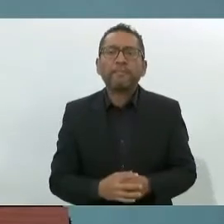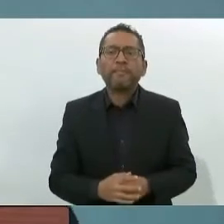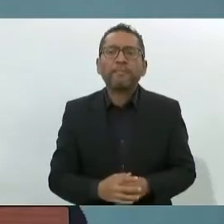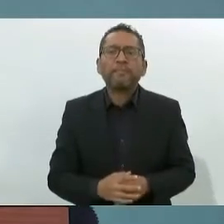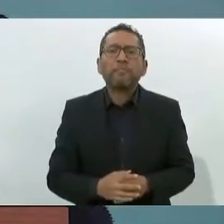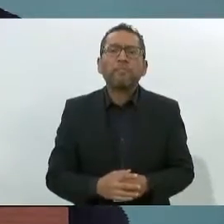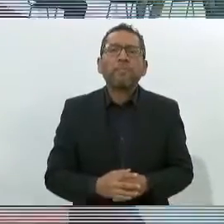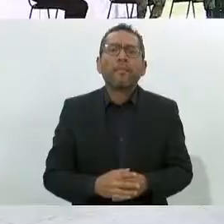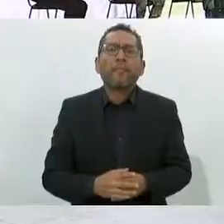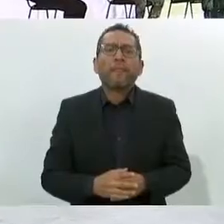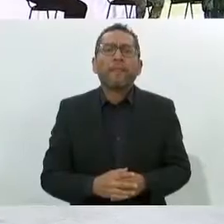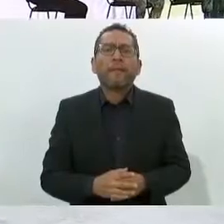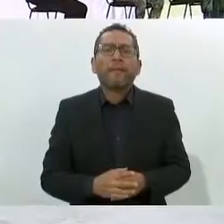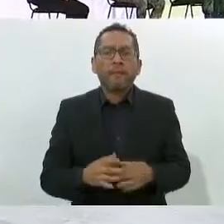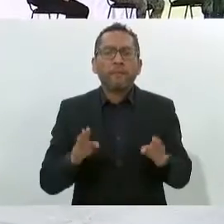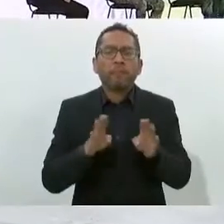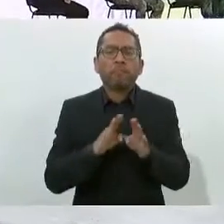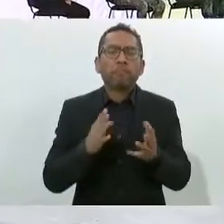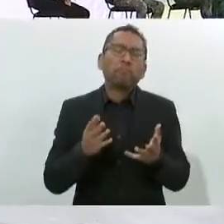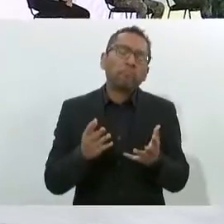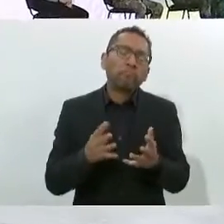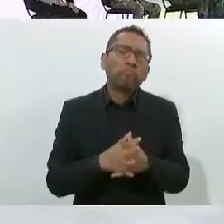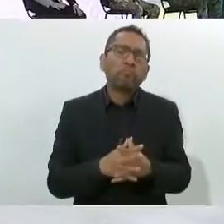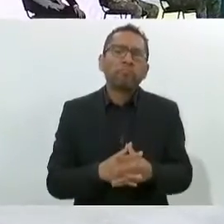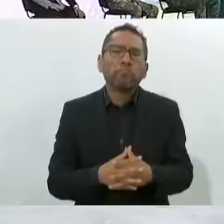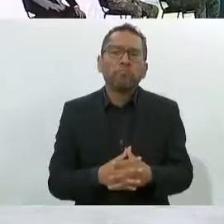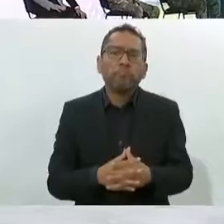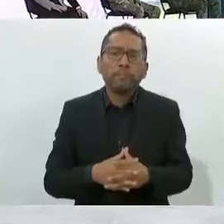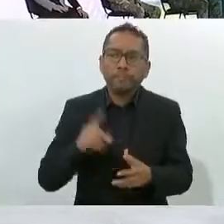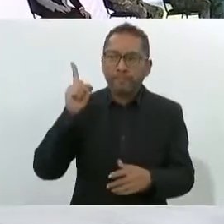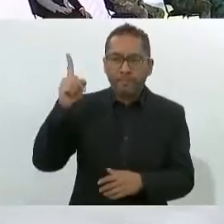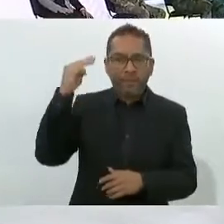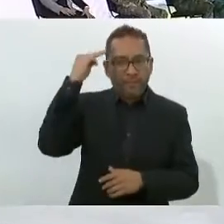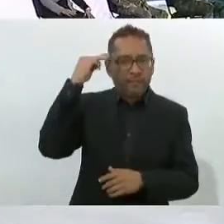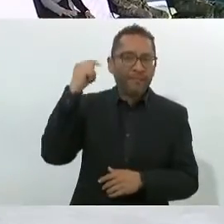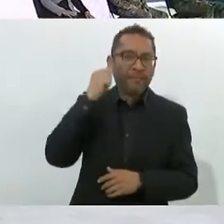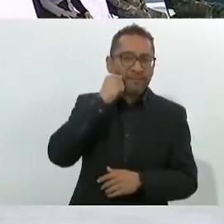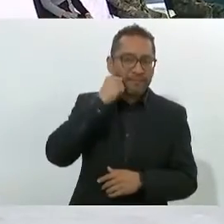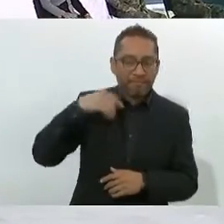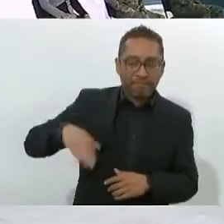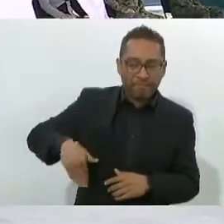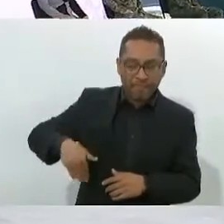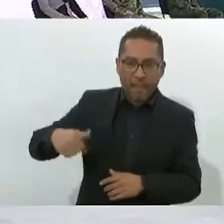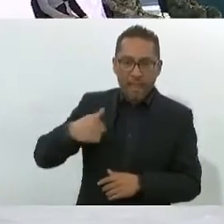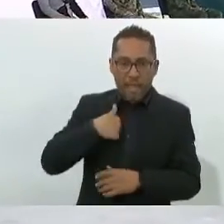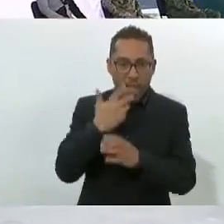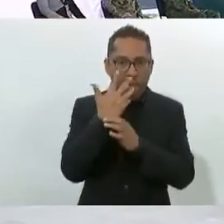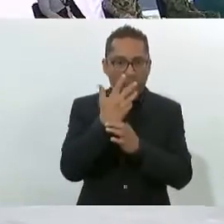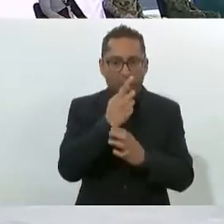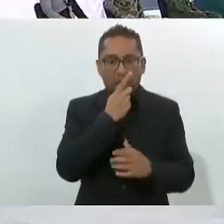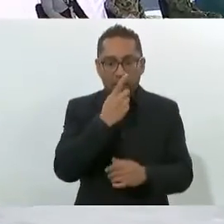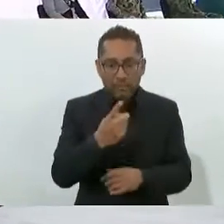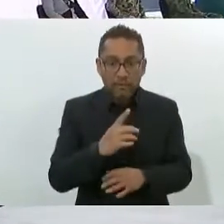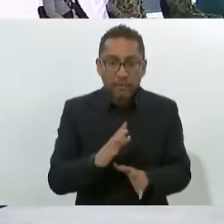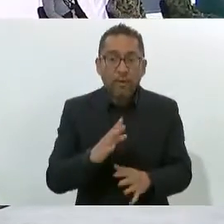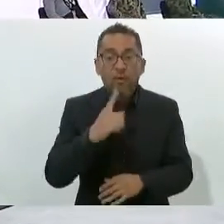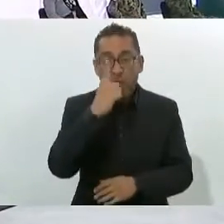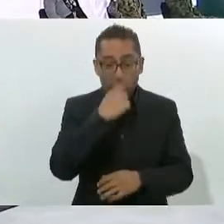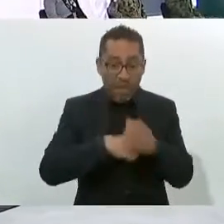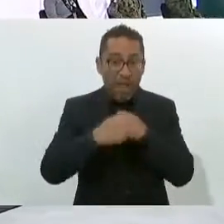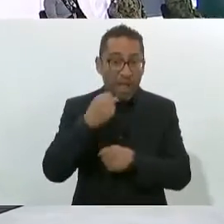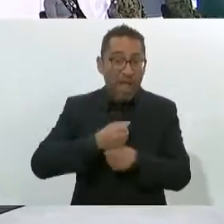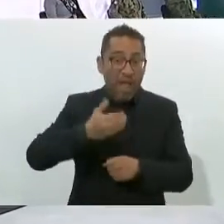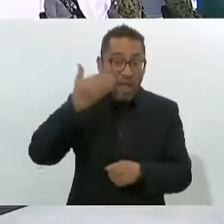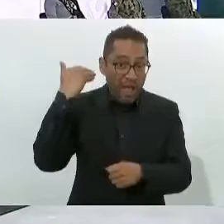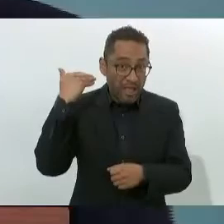Como lo externé en Marabatío, el año pasado fue